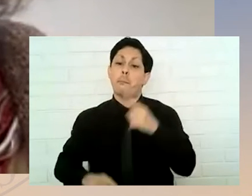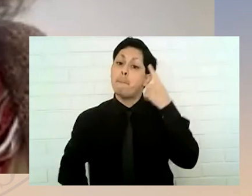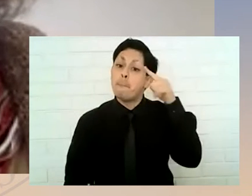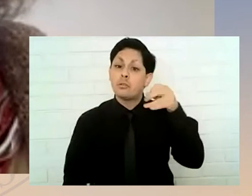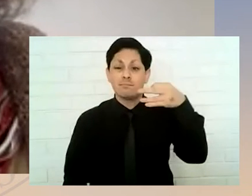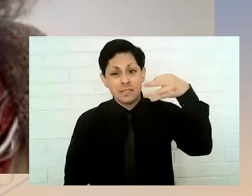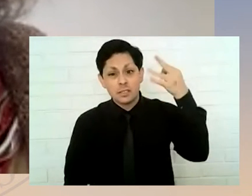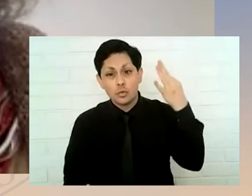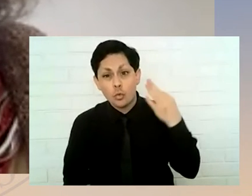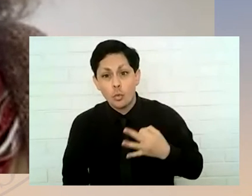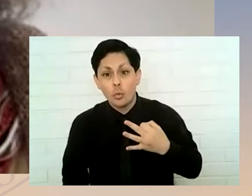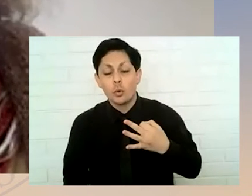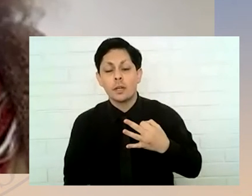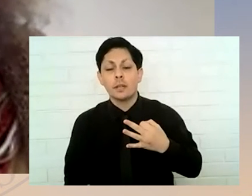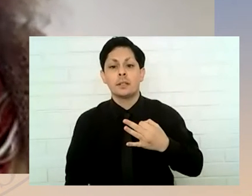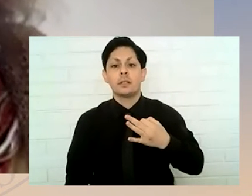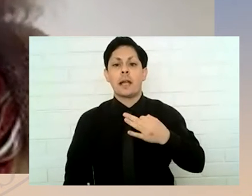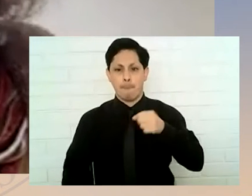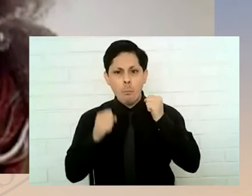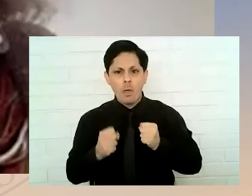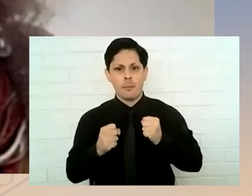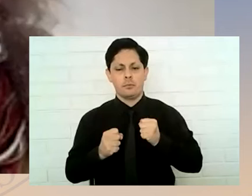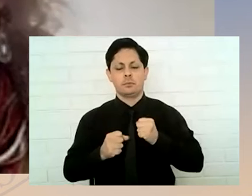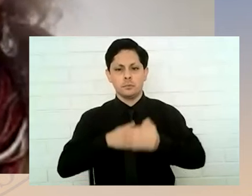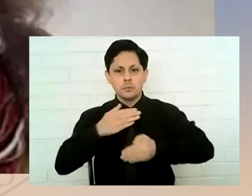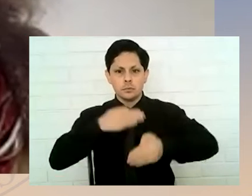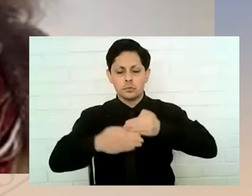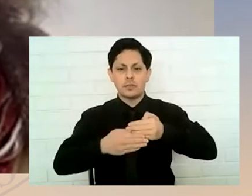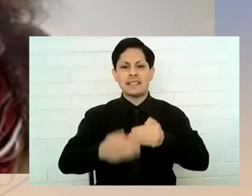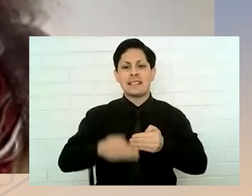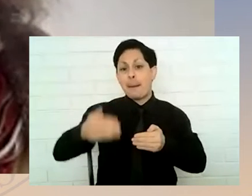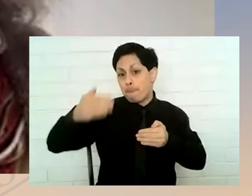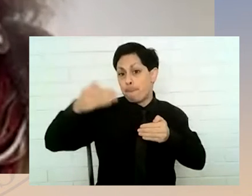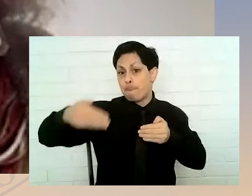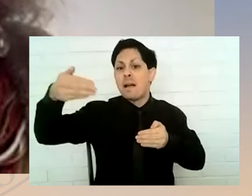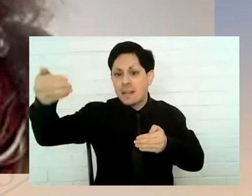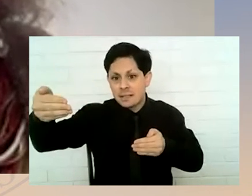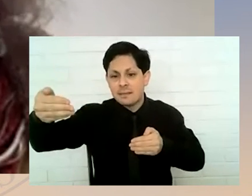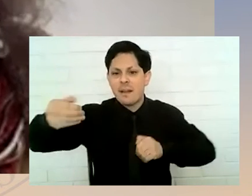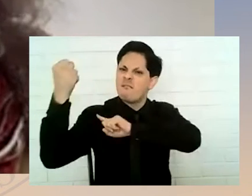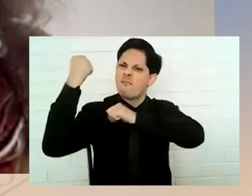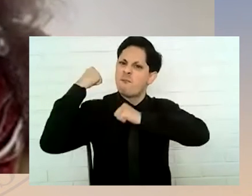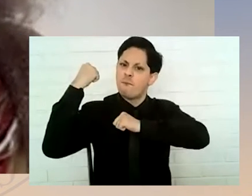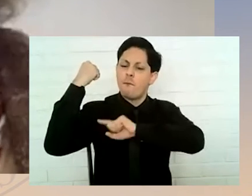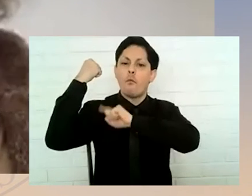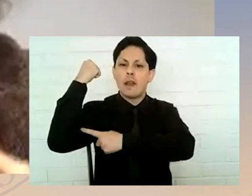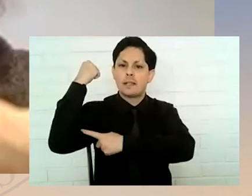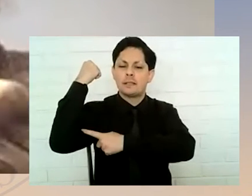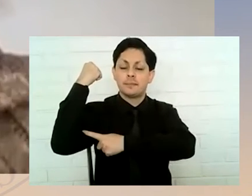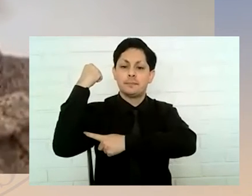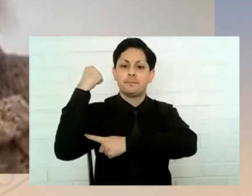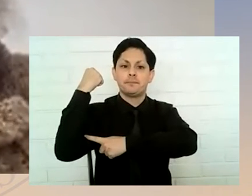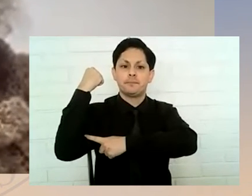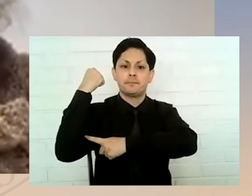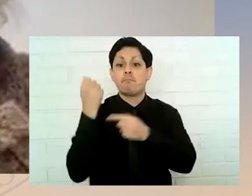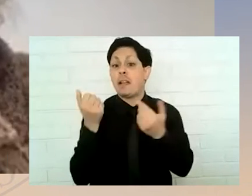que podríamos avanzar mucho más, llegar más lejos y llegar más fuertes. Así que